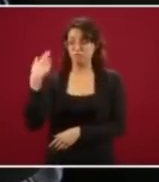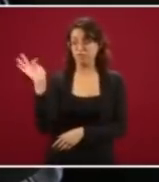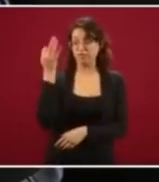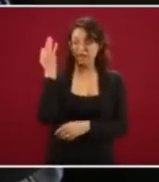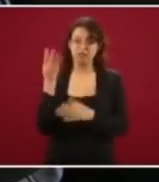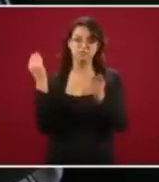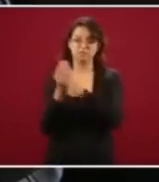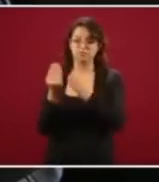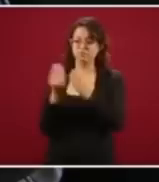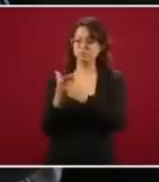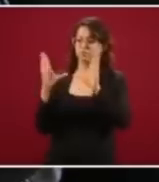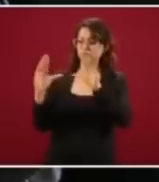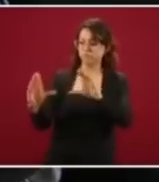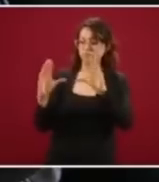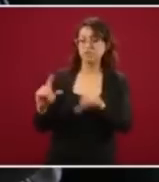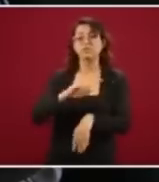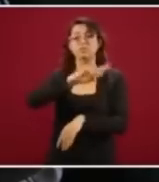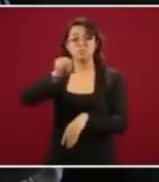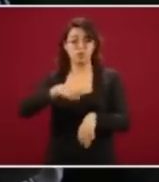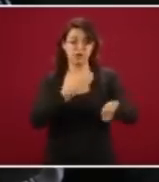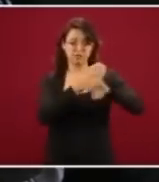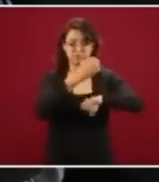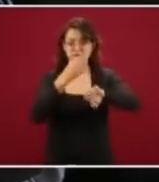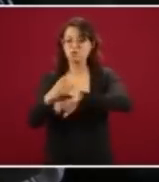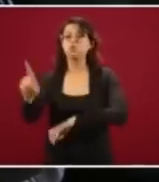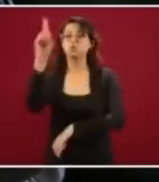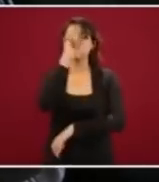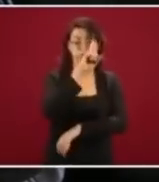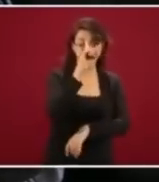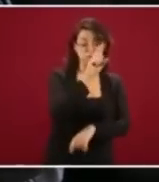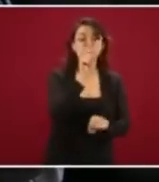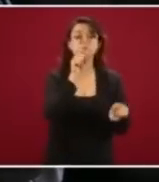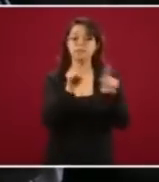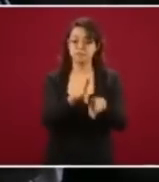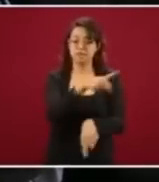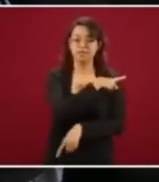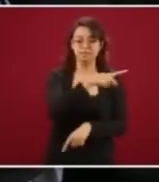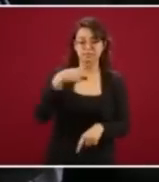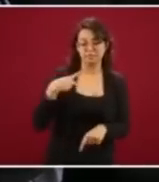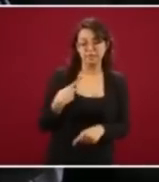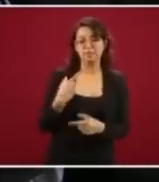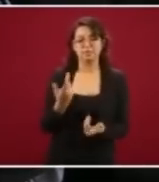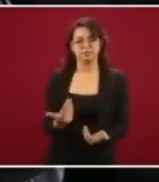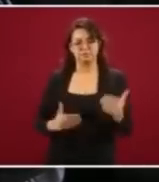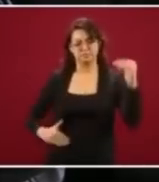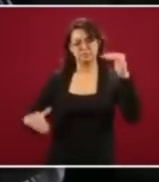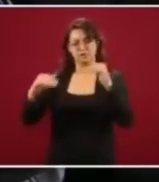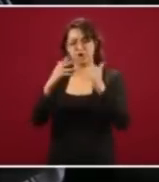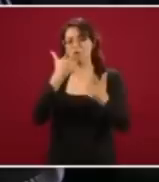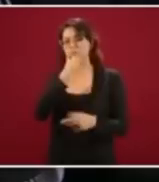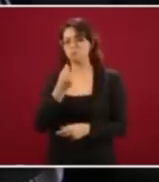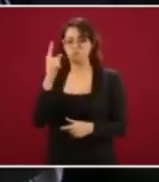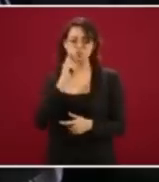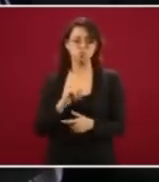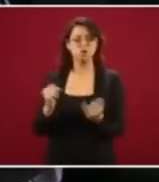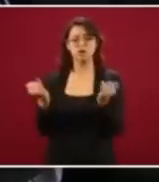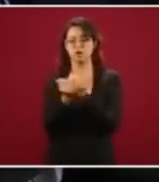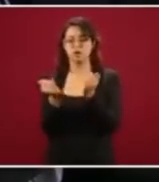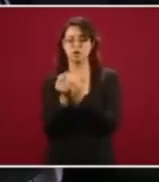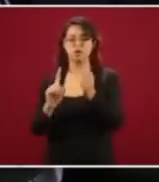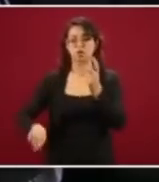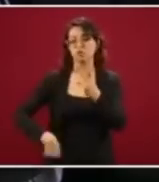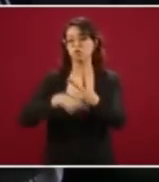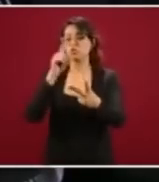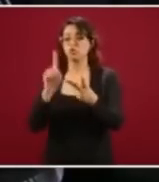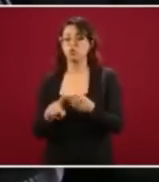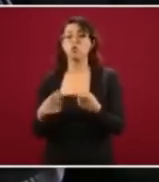también suceda, darles una capacitación sobre conciencia y violencia de género. Otra es que se incluyan temas feministas en los